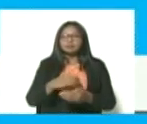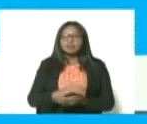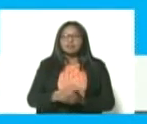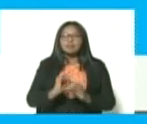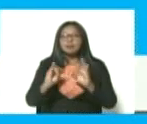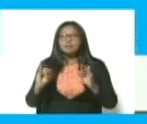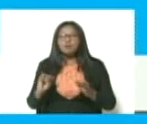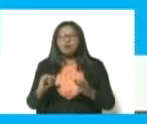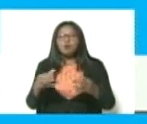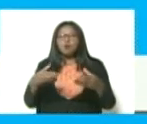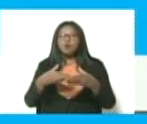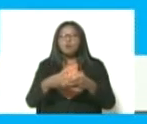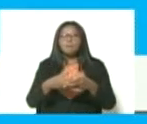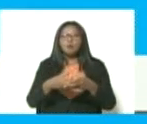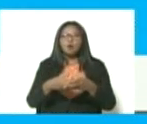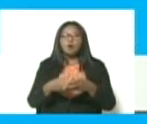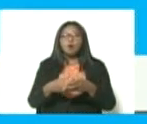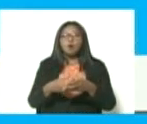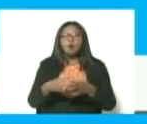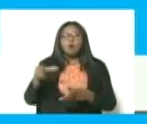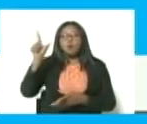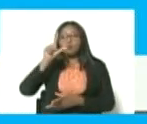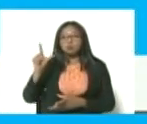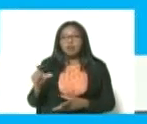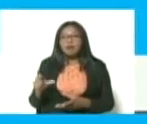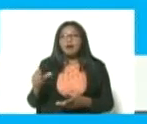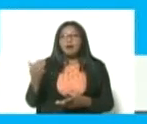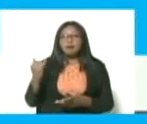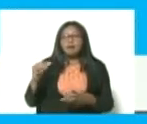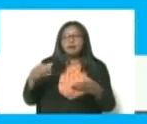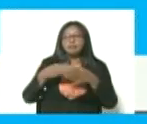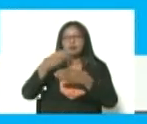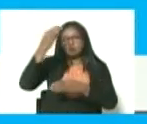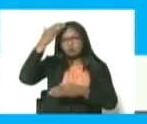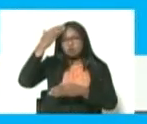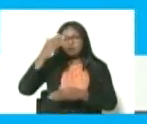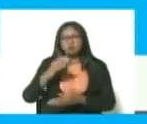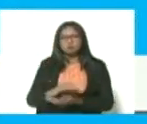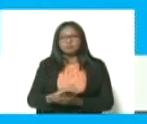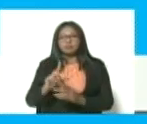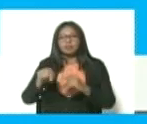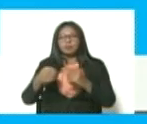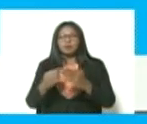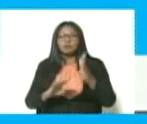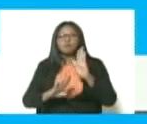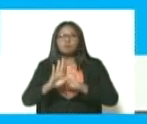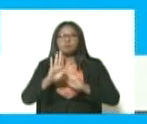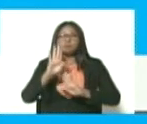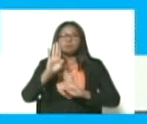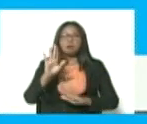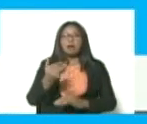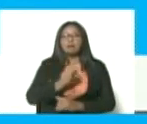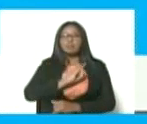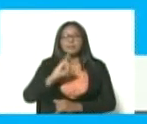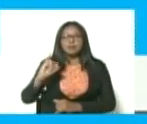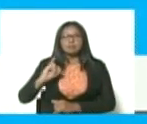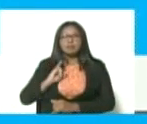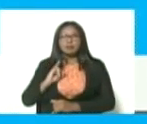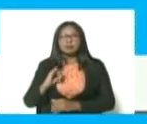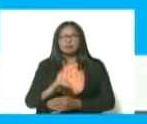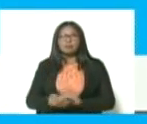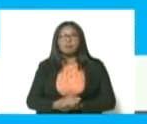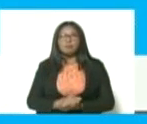entonces llamada Guyana Británica, que después evolucionó hacia la independiente